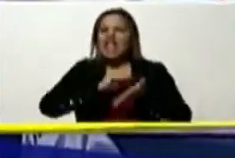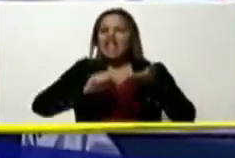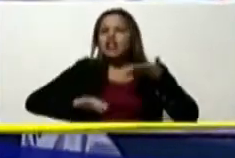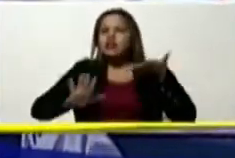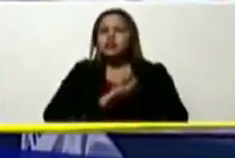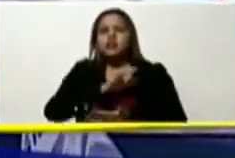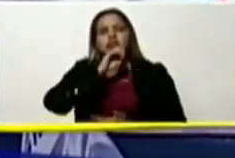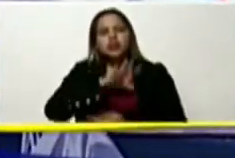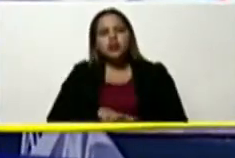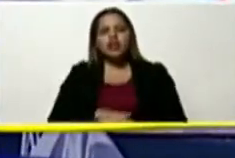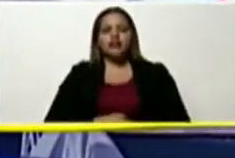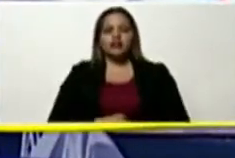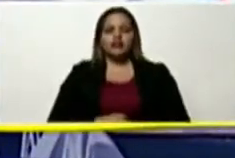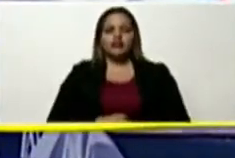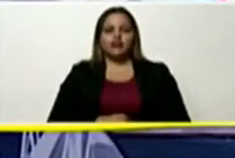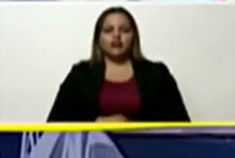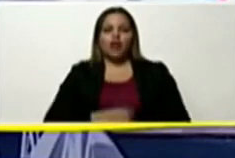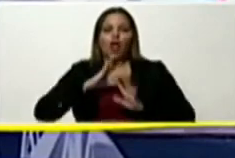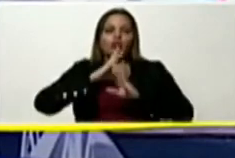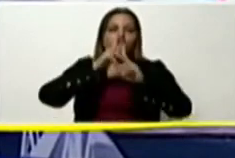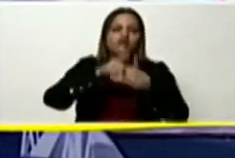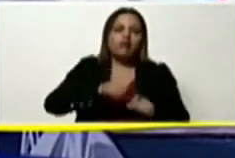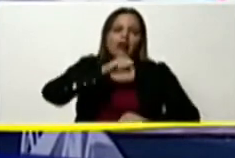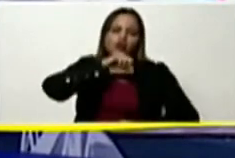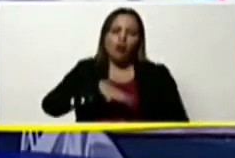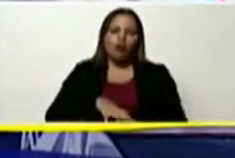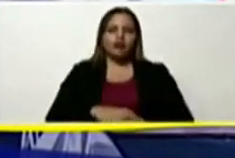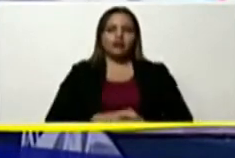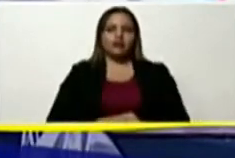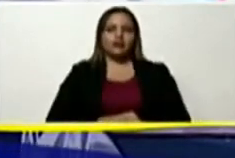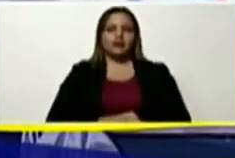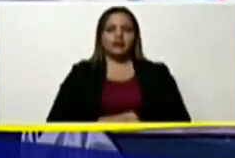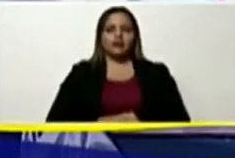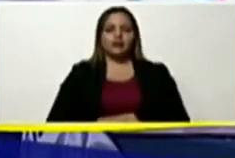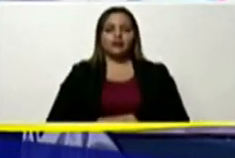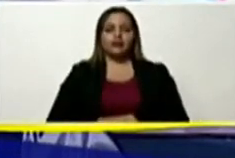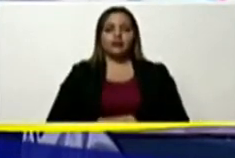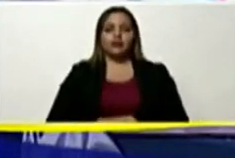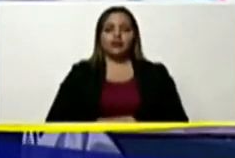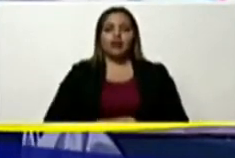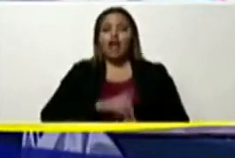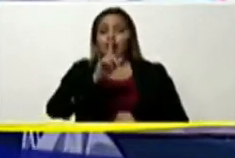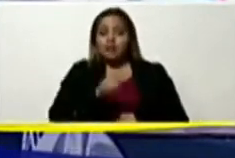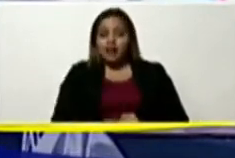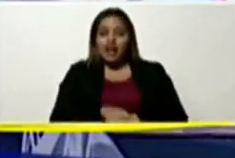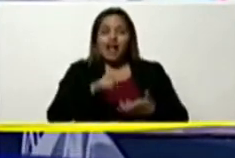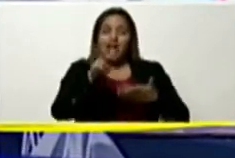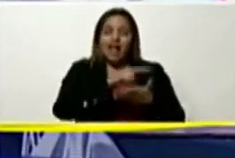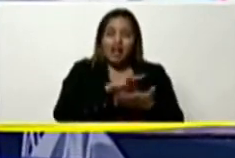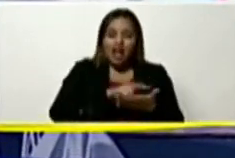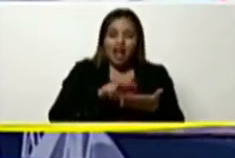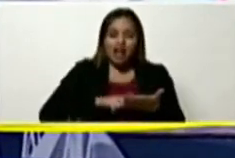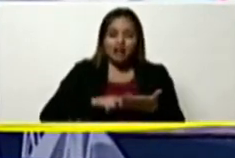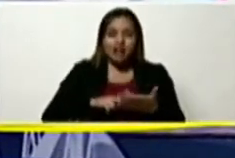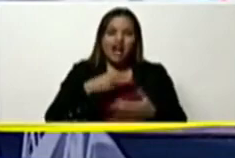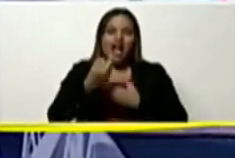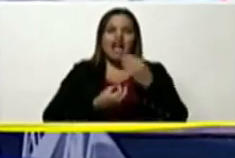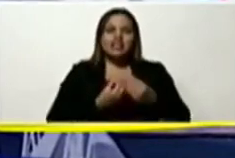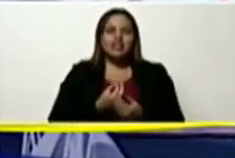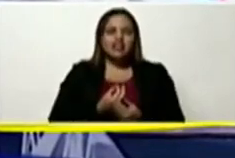historia, contar la historia y además leer, construir una